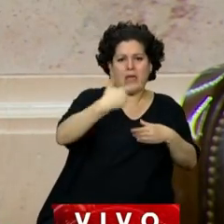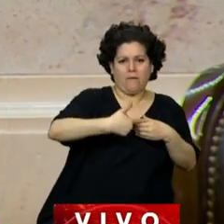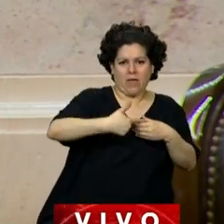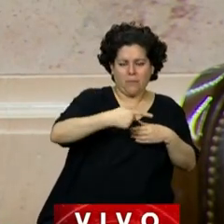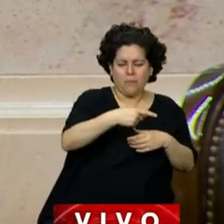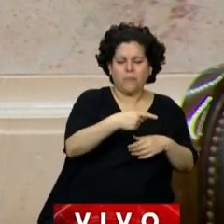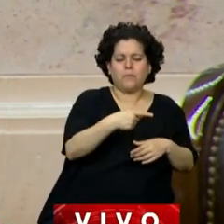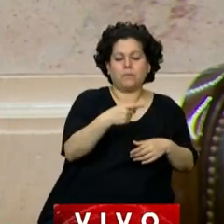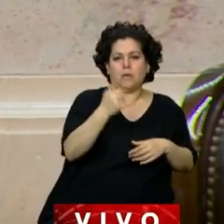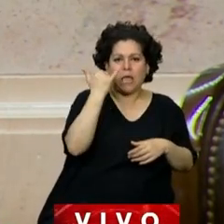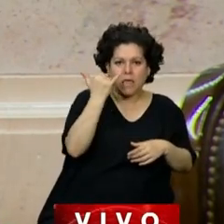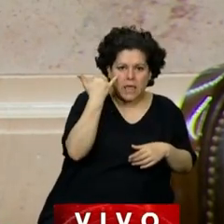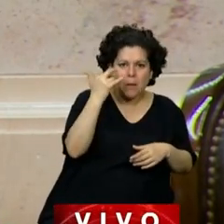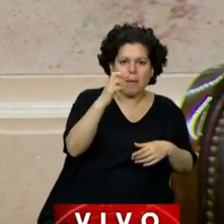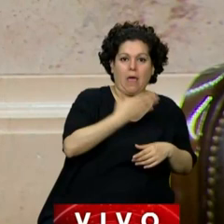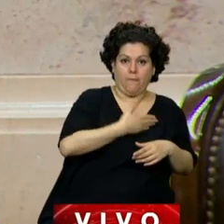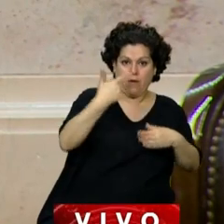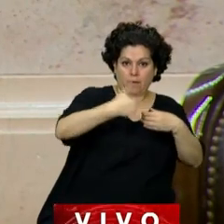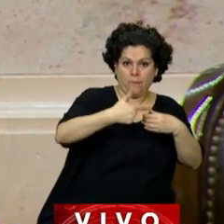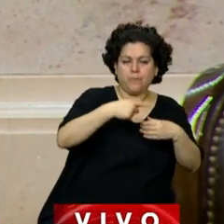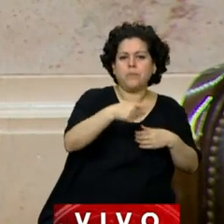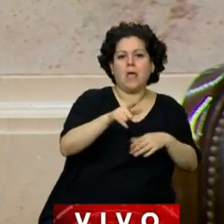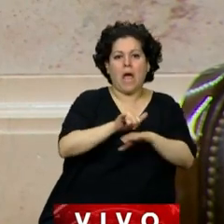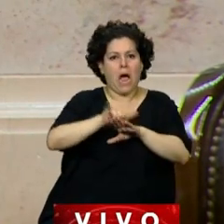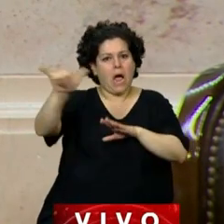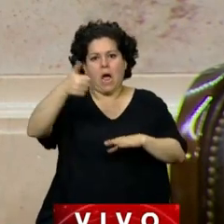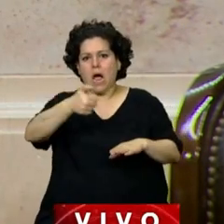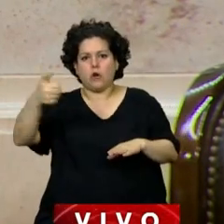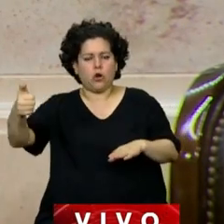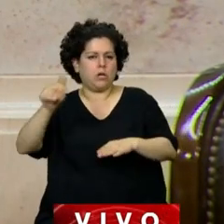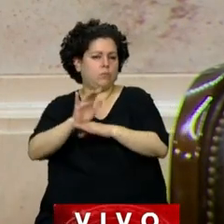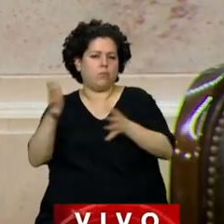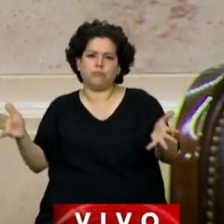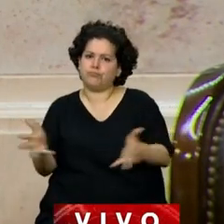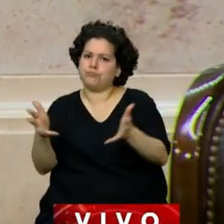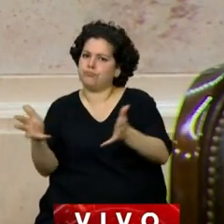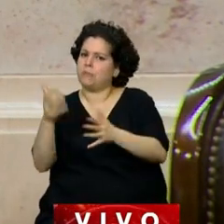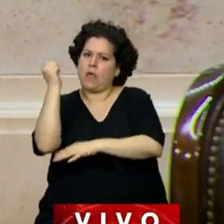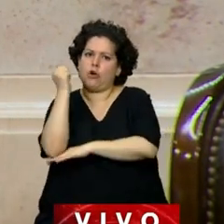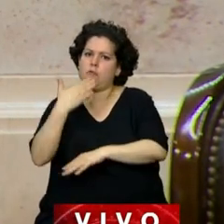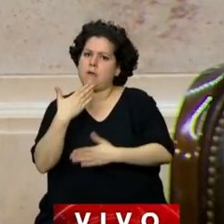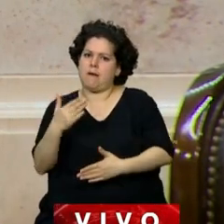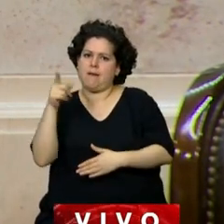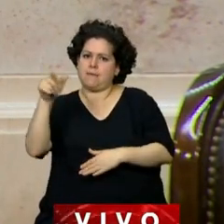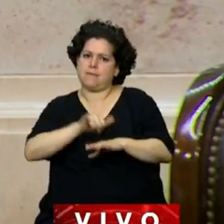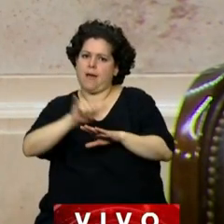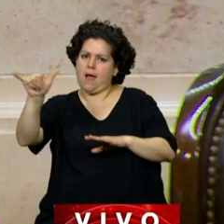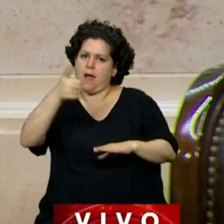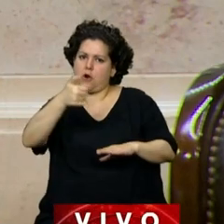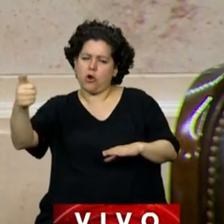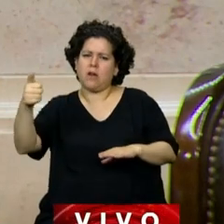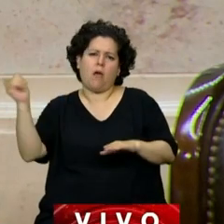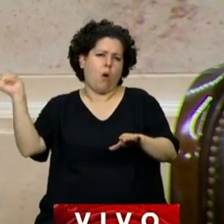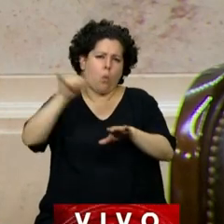Aerolíneas como un sostén fundamental del dinamismo económico en la provincia, con